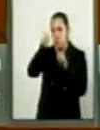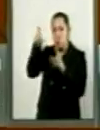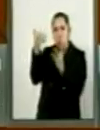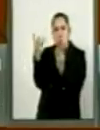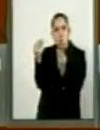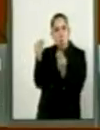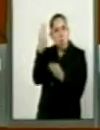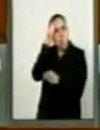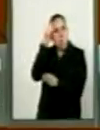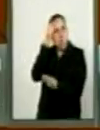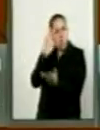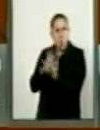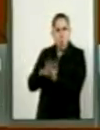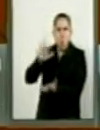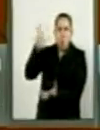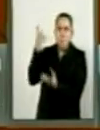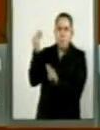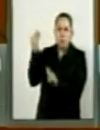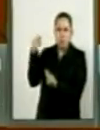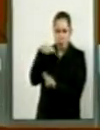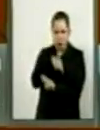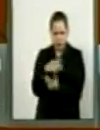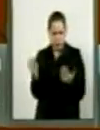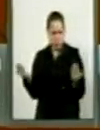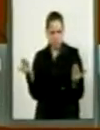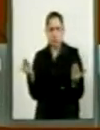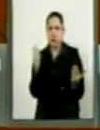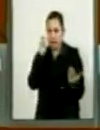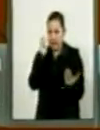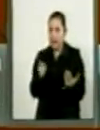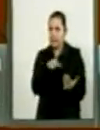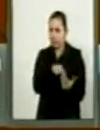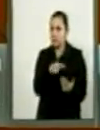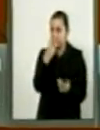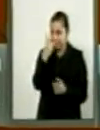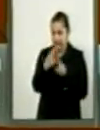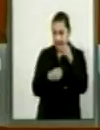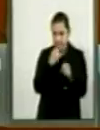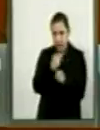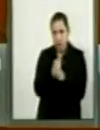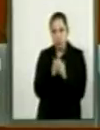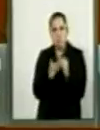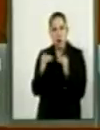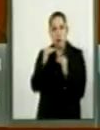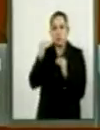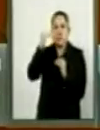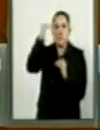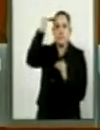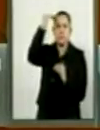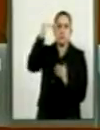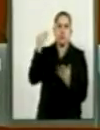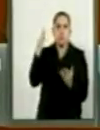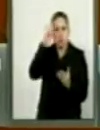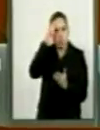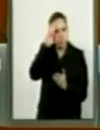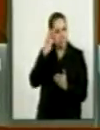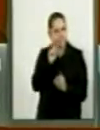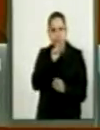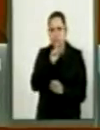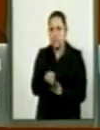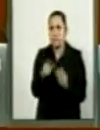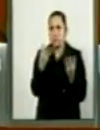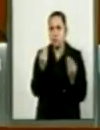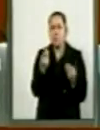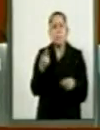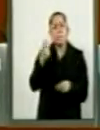un incremento de 5 veces más en únicamente 3 años. Las principales causas que explican el